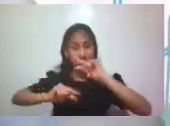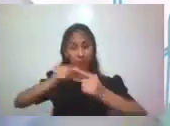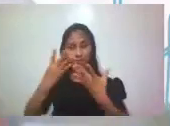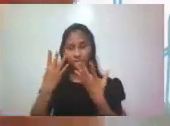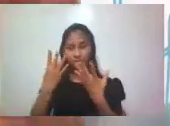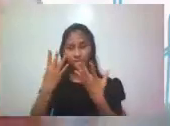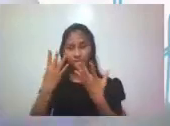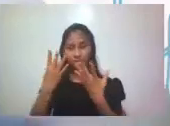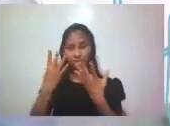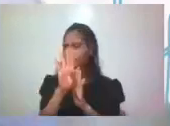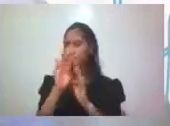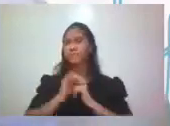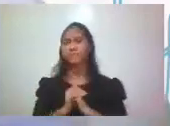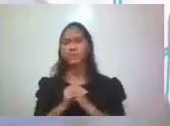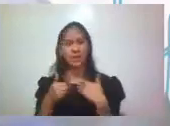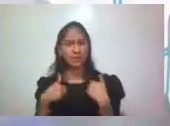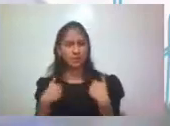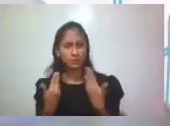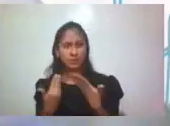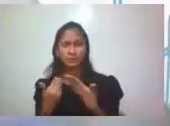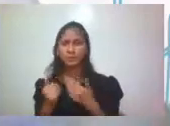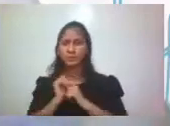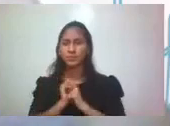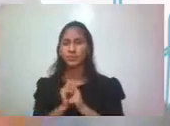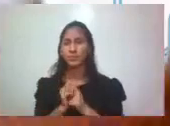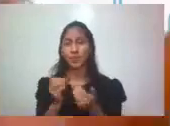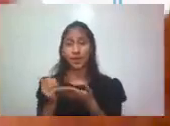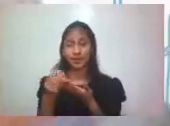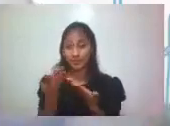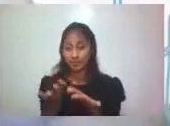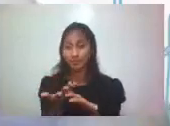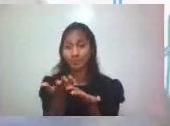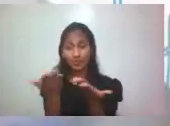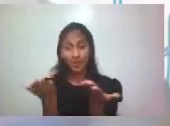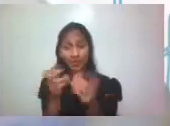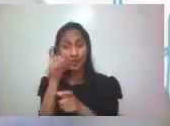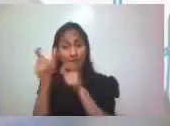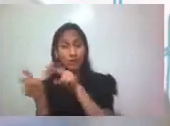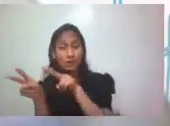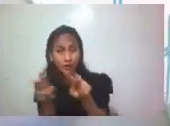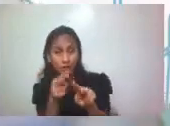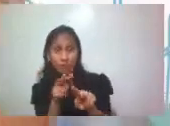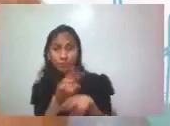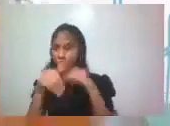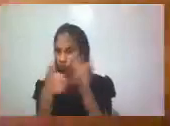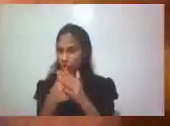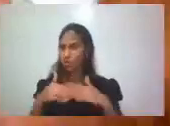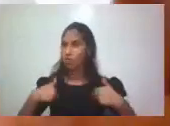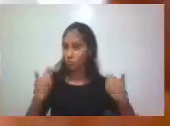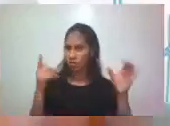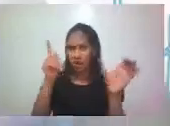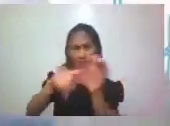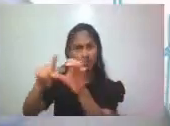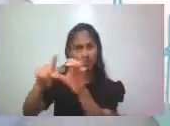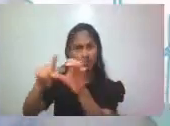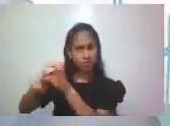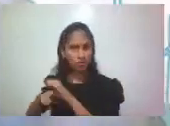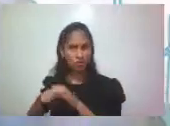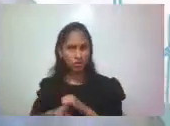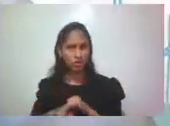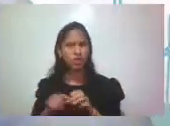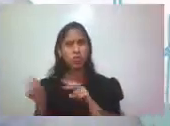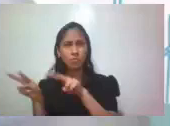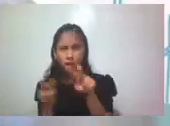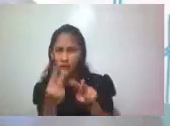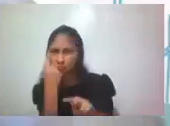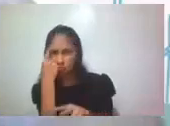poder asegurar que la población ejerza su derecho a la participación ciudadana de una manera informada y